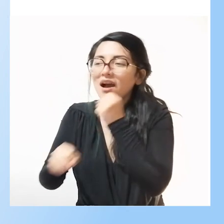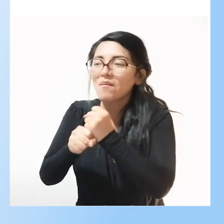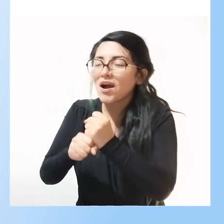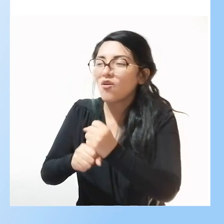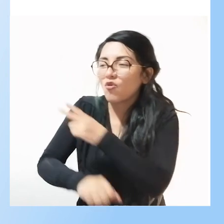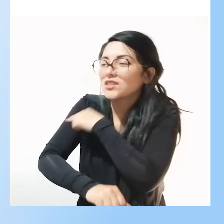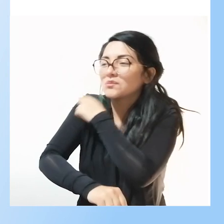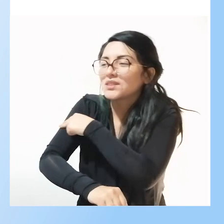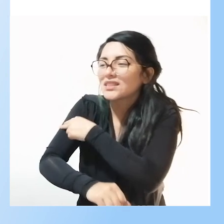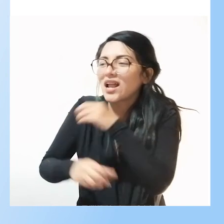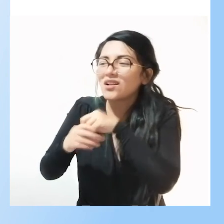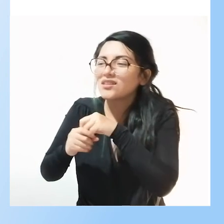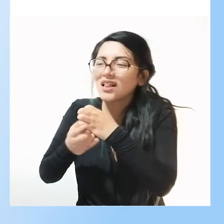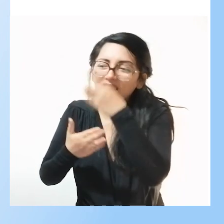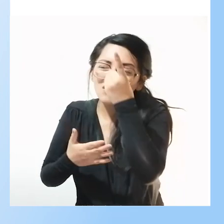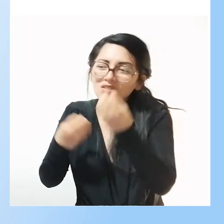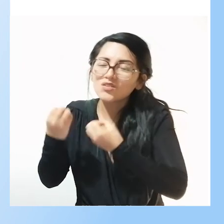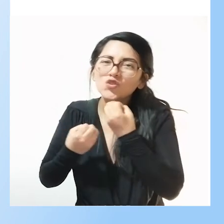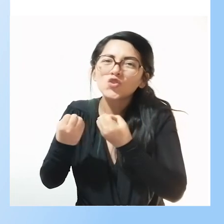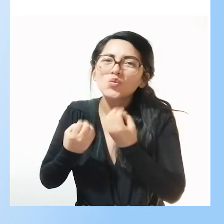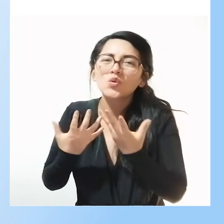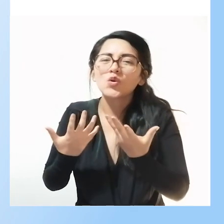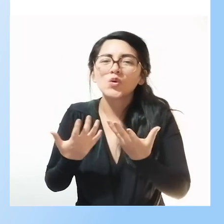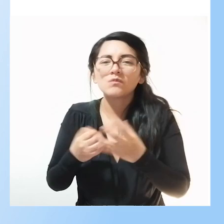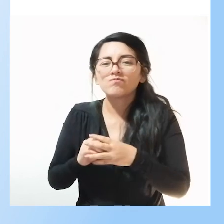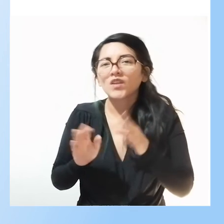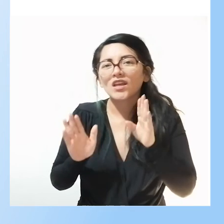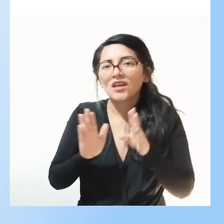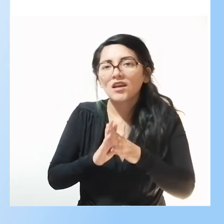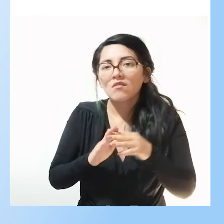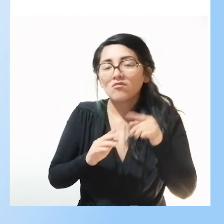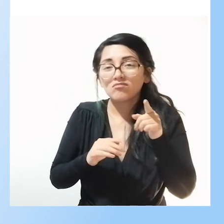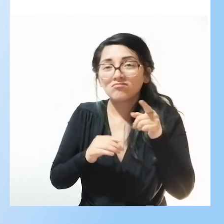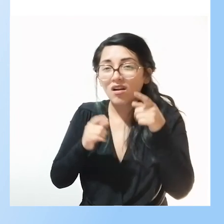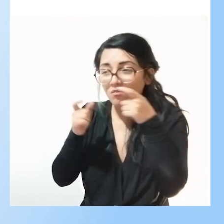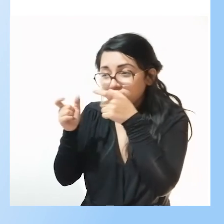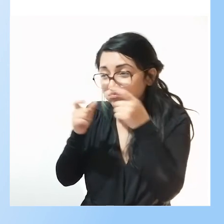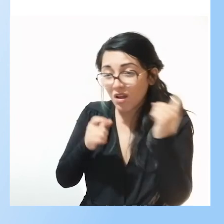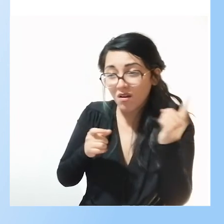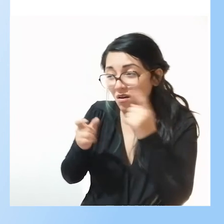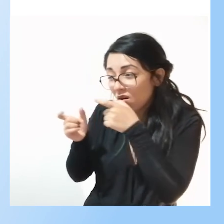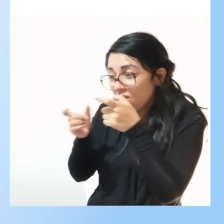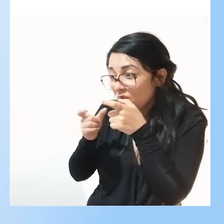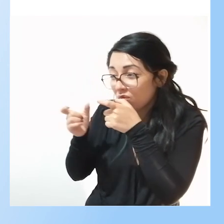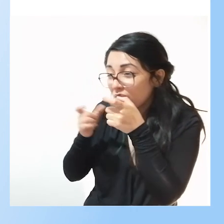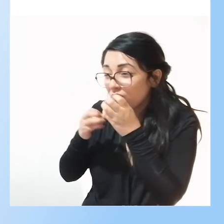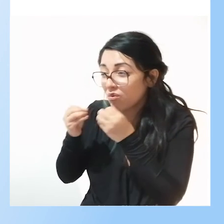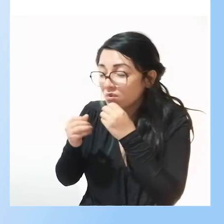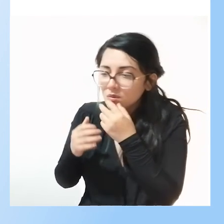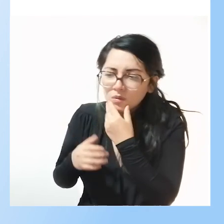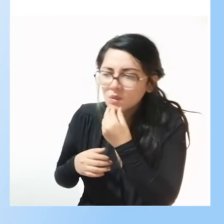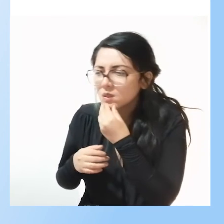¿no? Para poder, justamente cuando vamos a monitorear, dar seguimiento y ver cómo se Sí. está desarrollando la